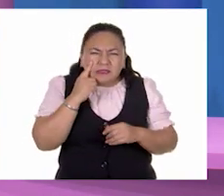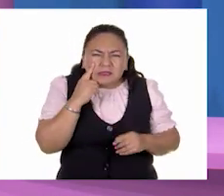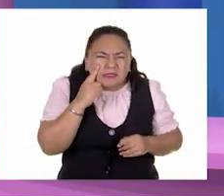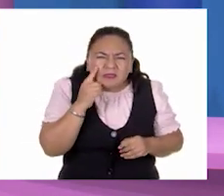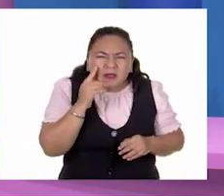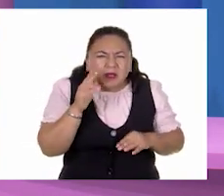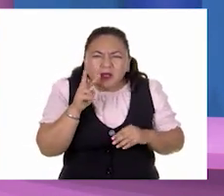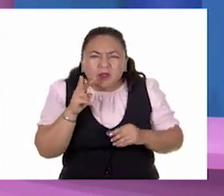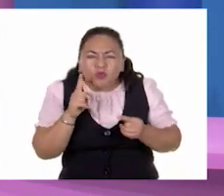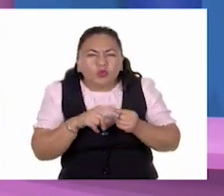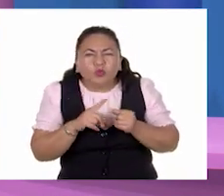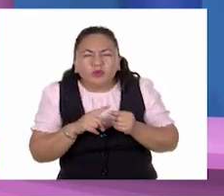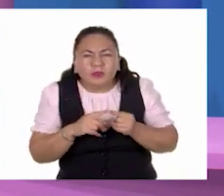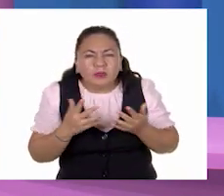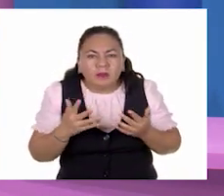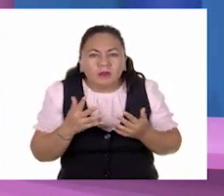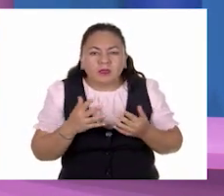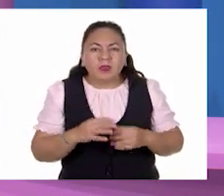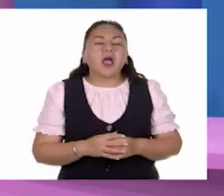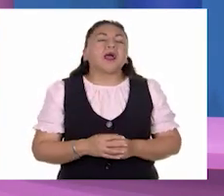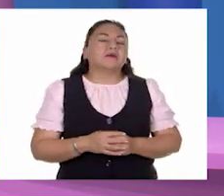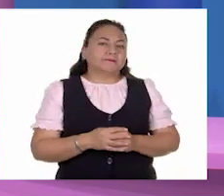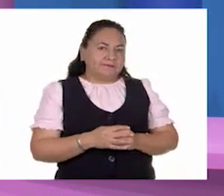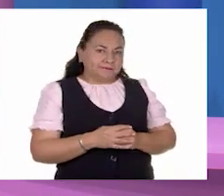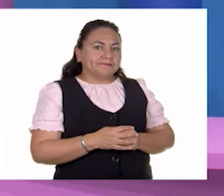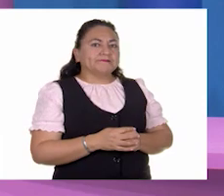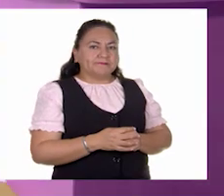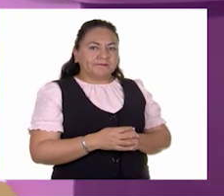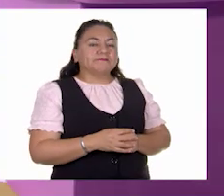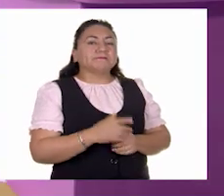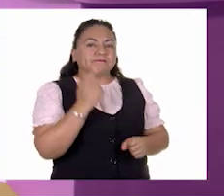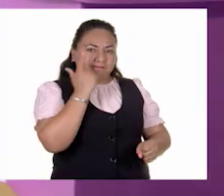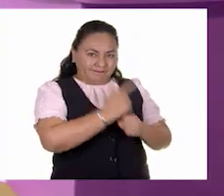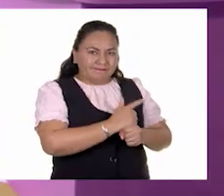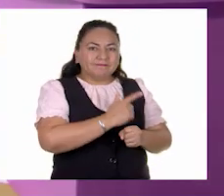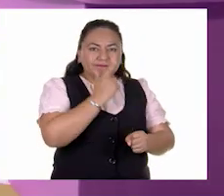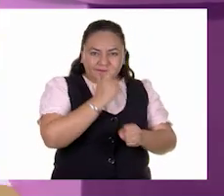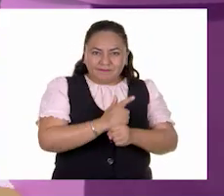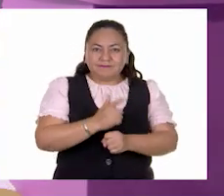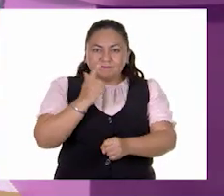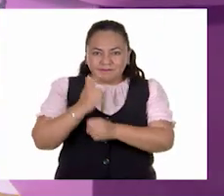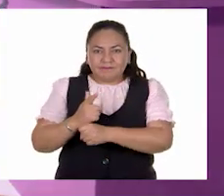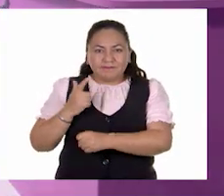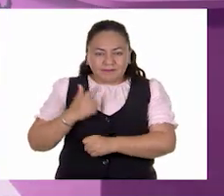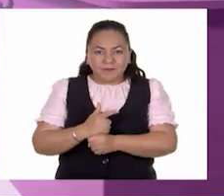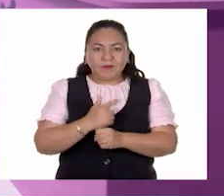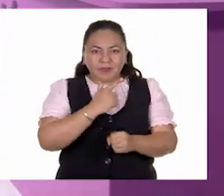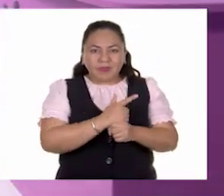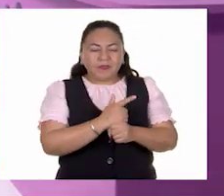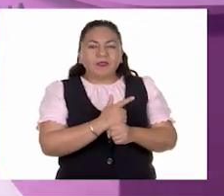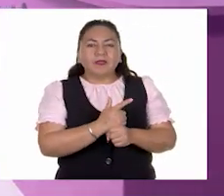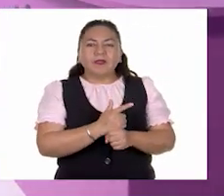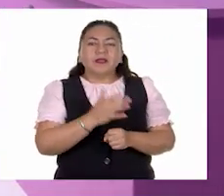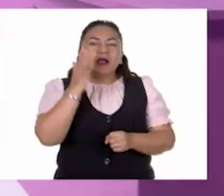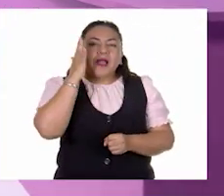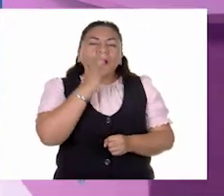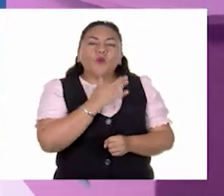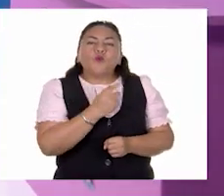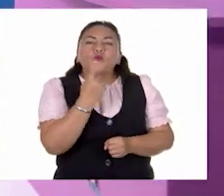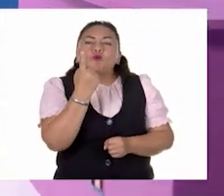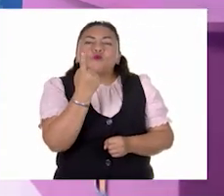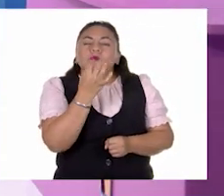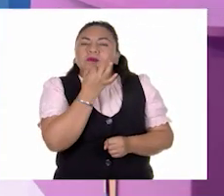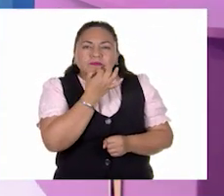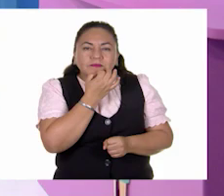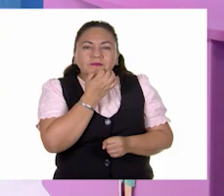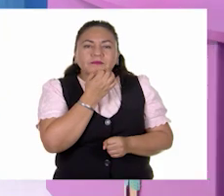ver a dónde se encuentran. Muy bien. ¿Se dan cuenta de todo lo que sugiere el poema en una sola estrofa?